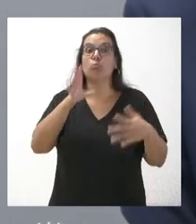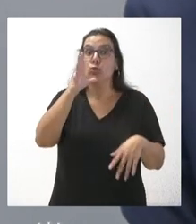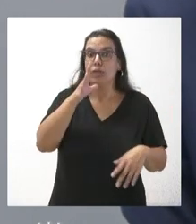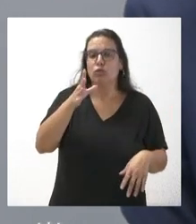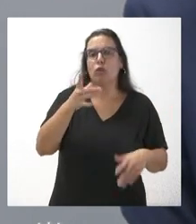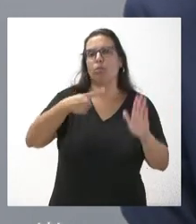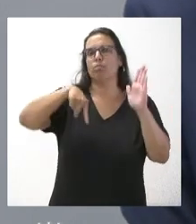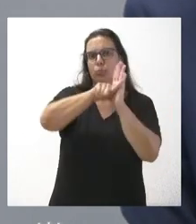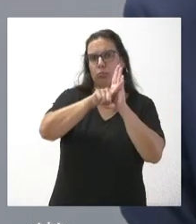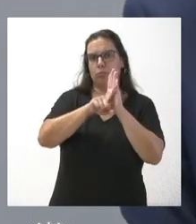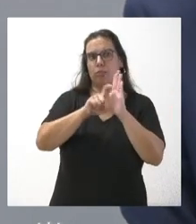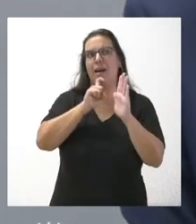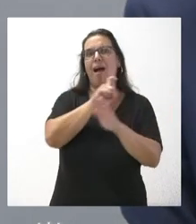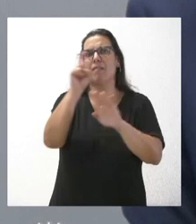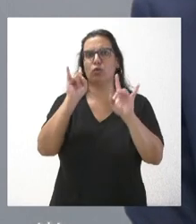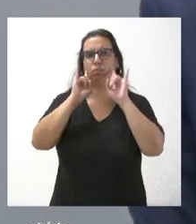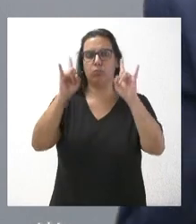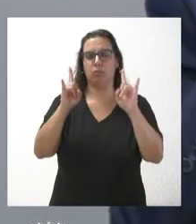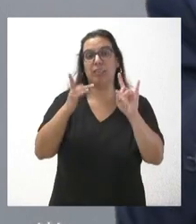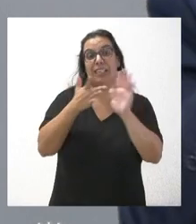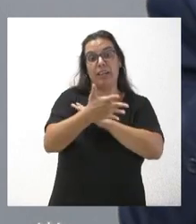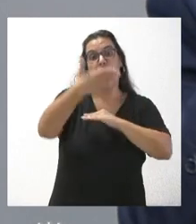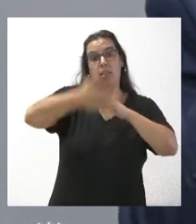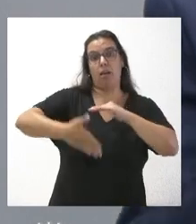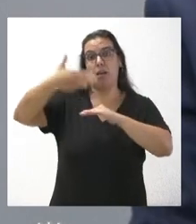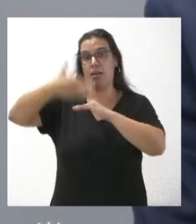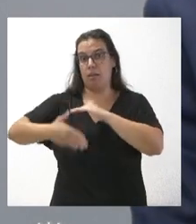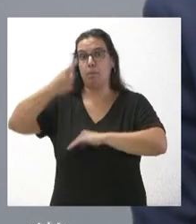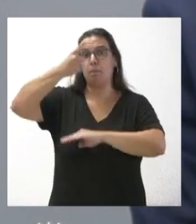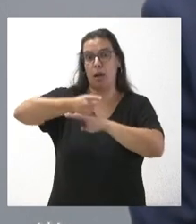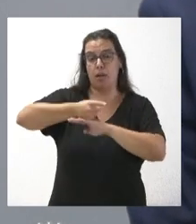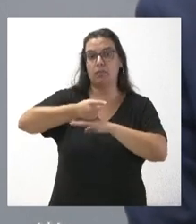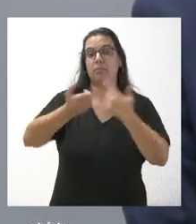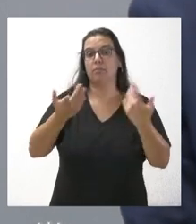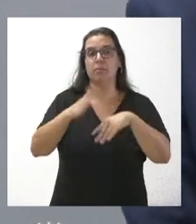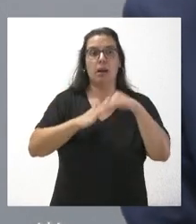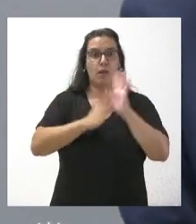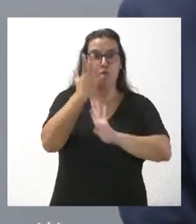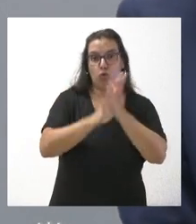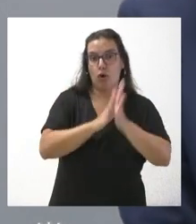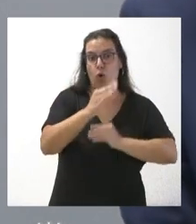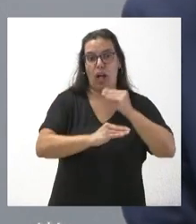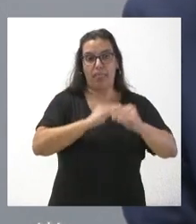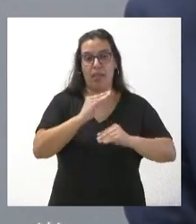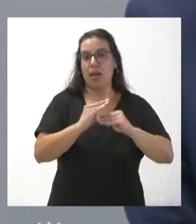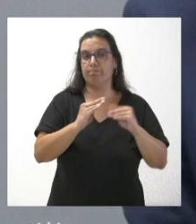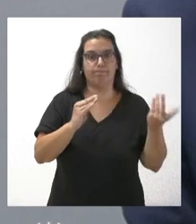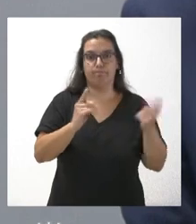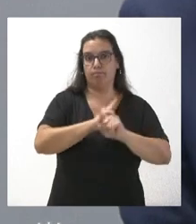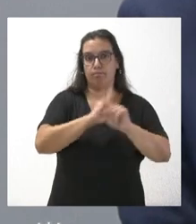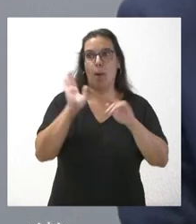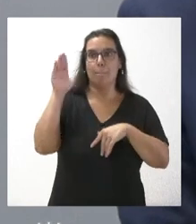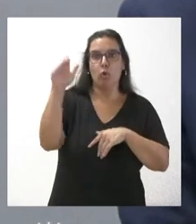resolución, que conlleva una serie de limitaciones, en el uso del fuego. No es posible encender fuego en el